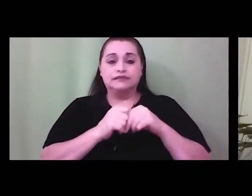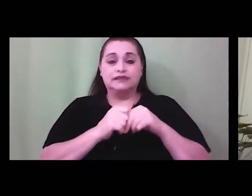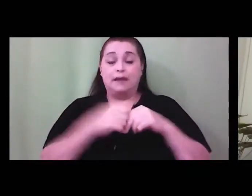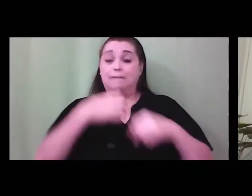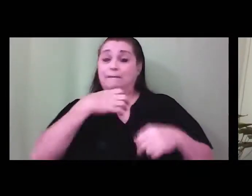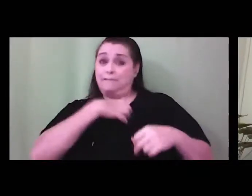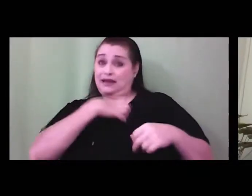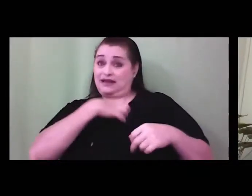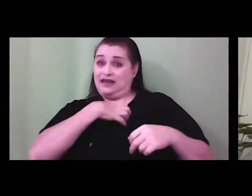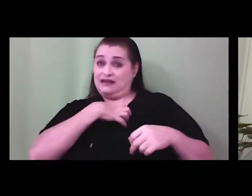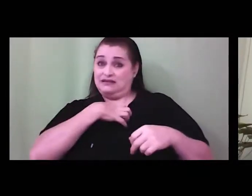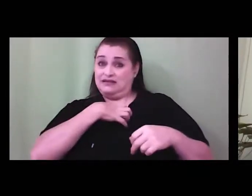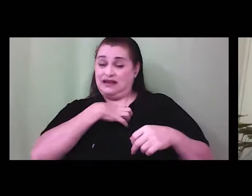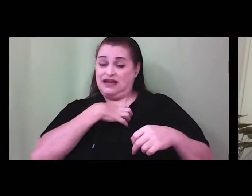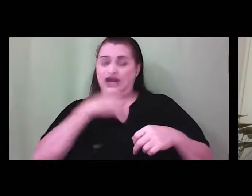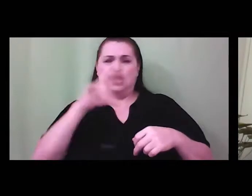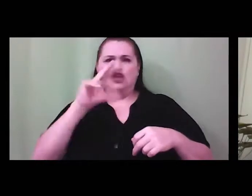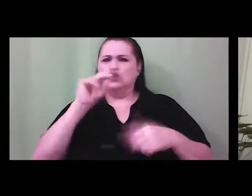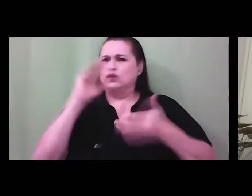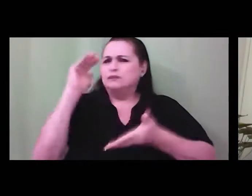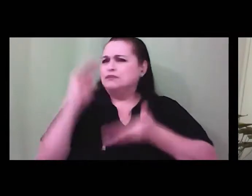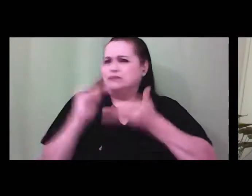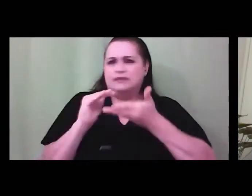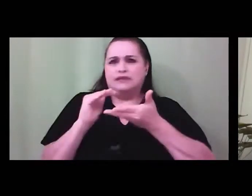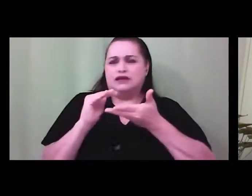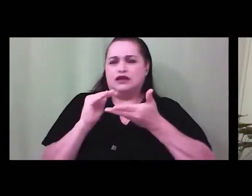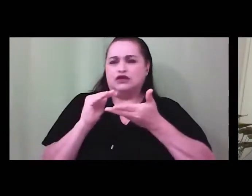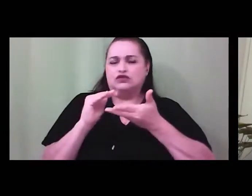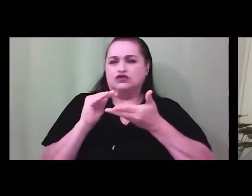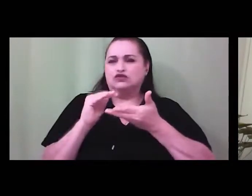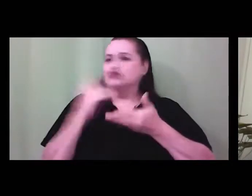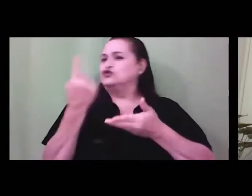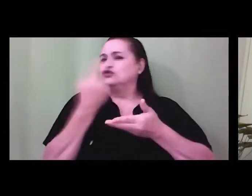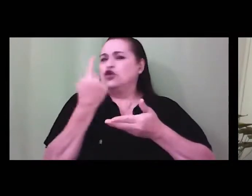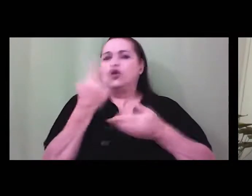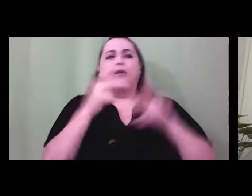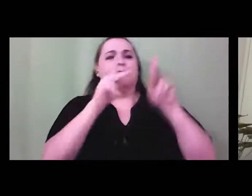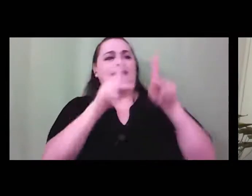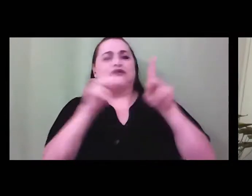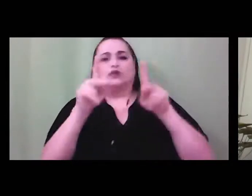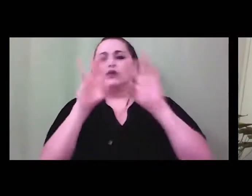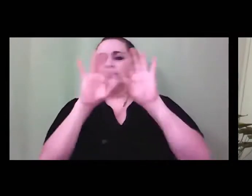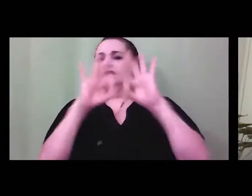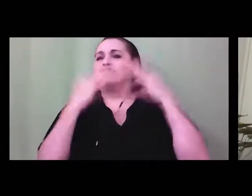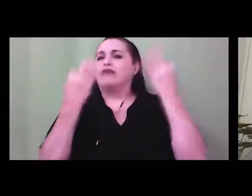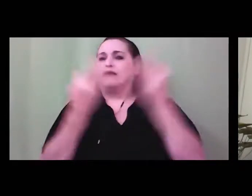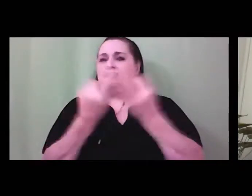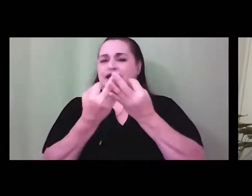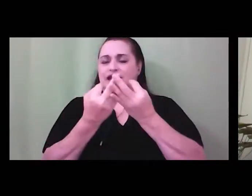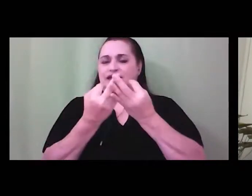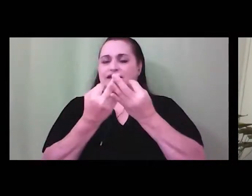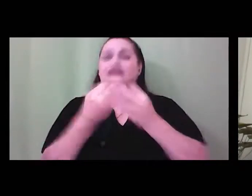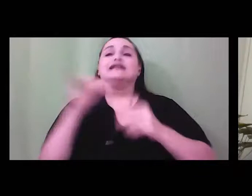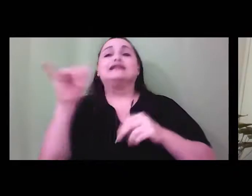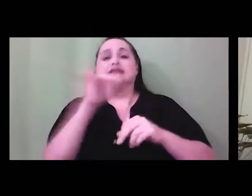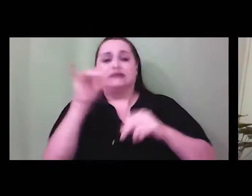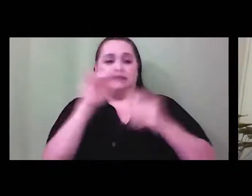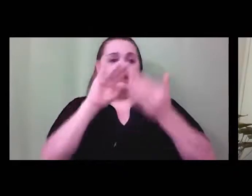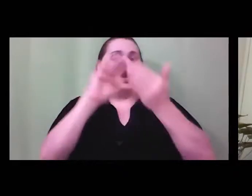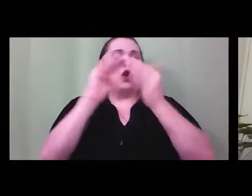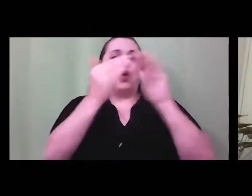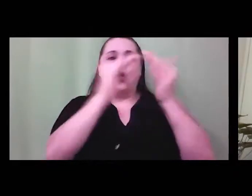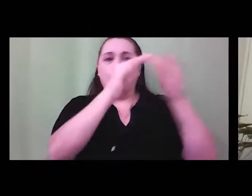pertenecer no se reduce solamente a las personas, a las familias, sino también a las